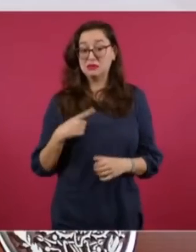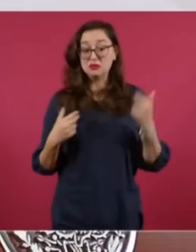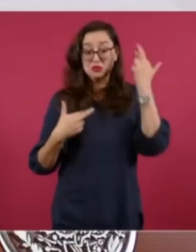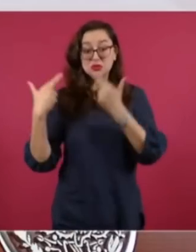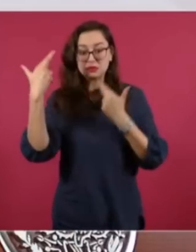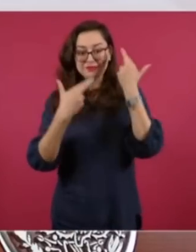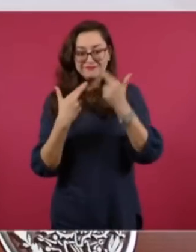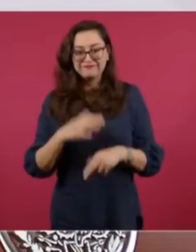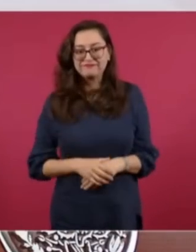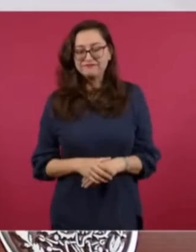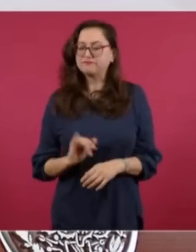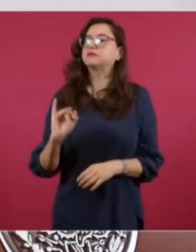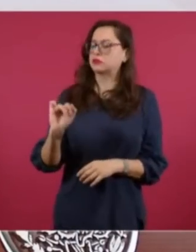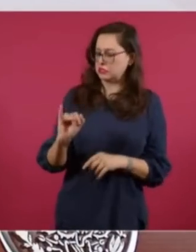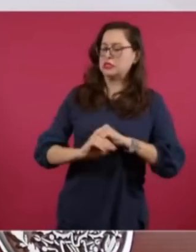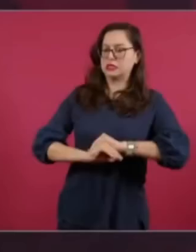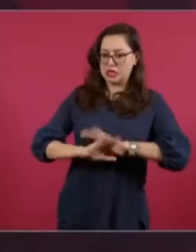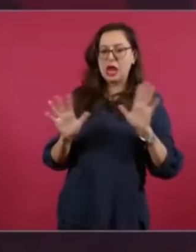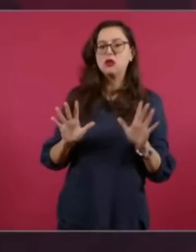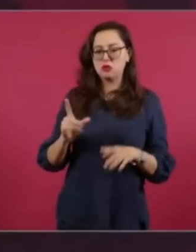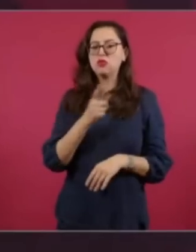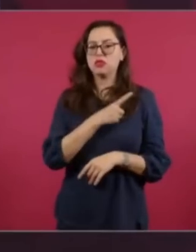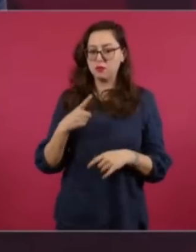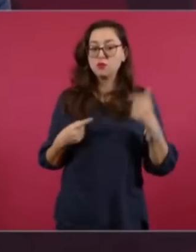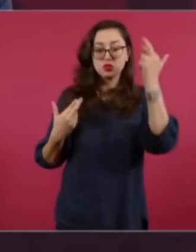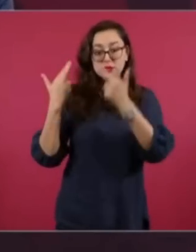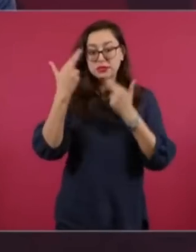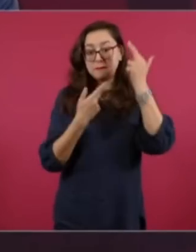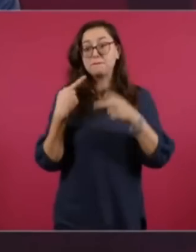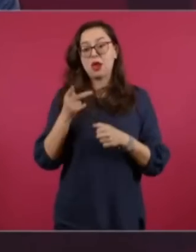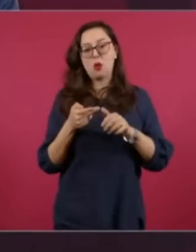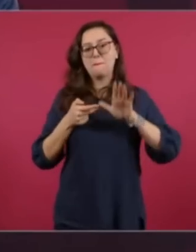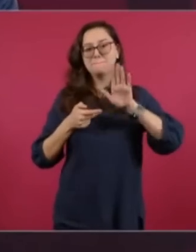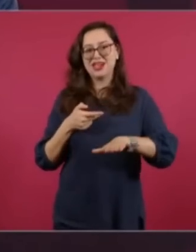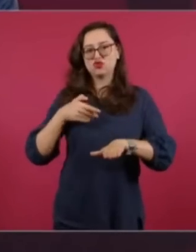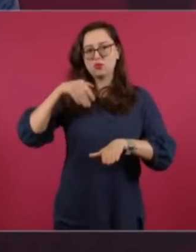al Poder Judicial, yo creo que es un paso muy importante.